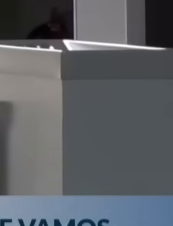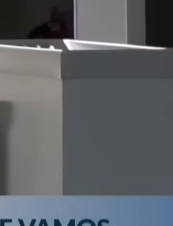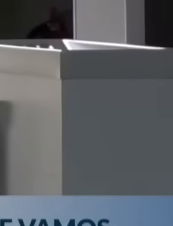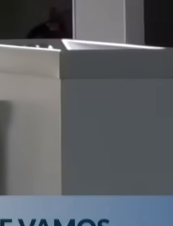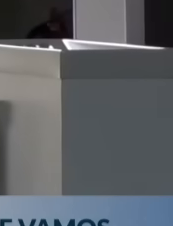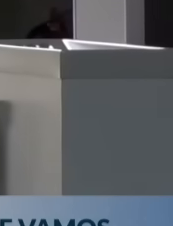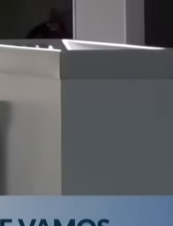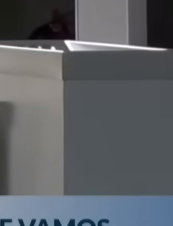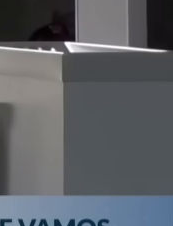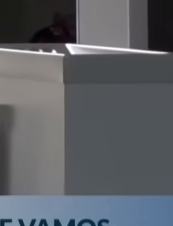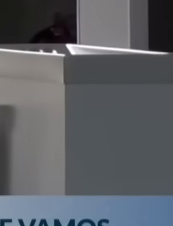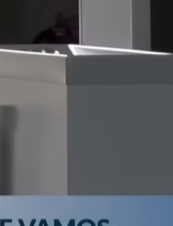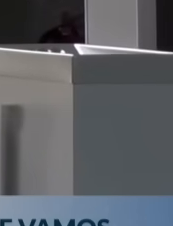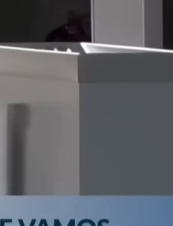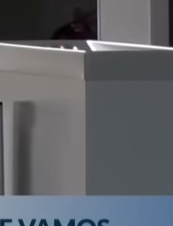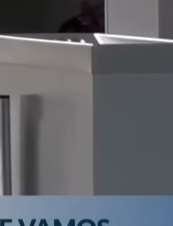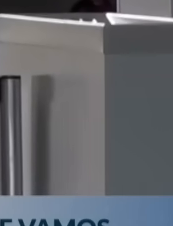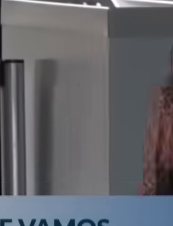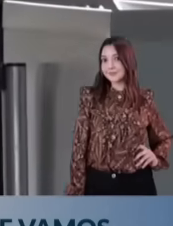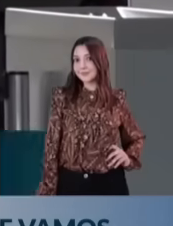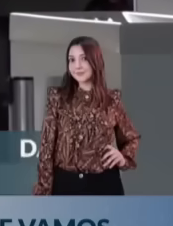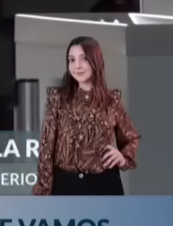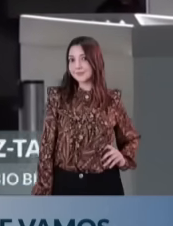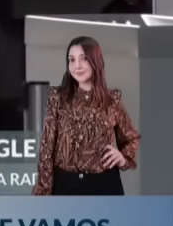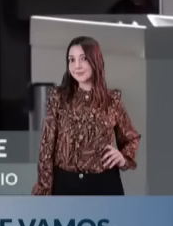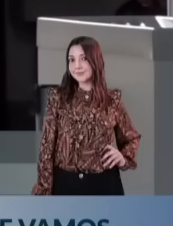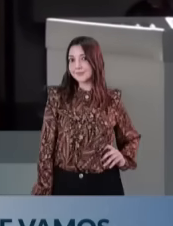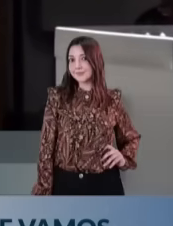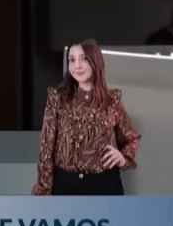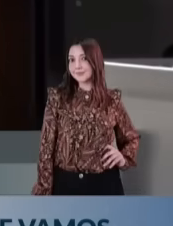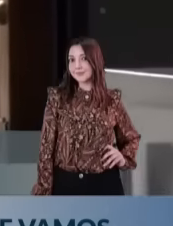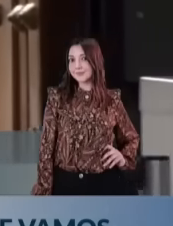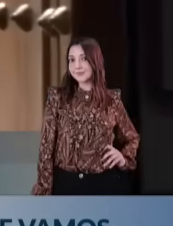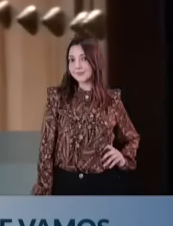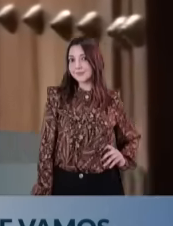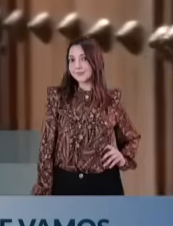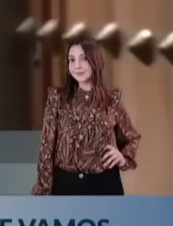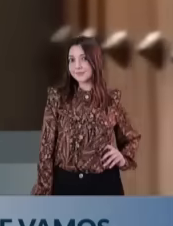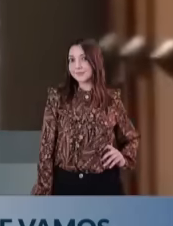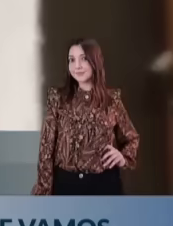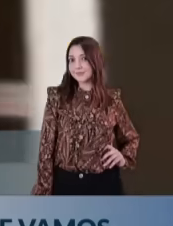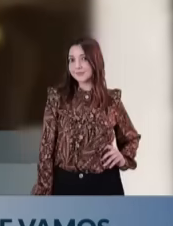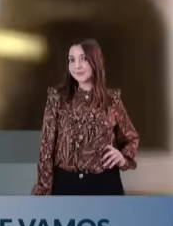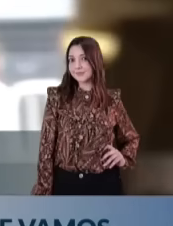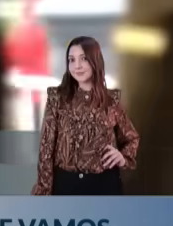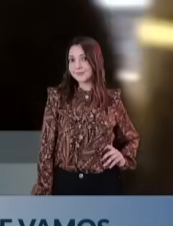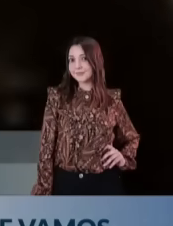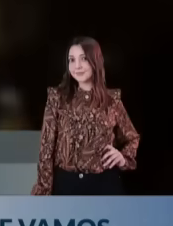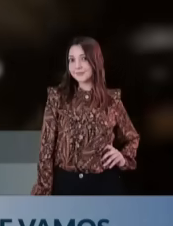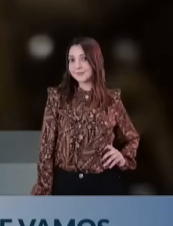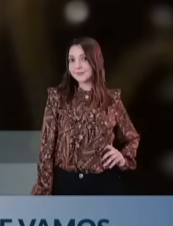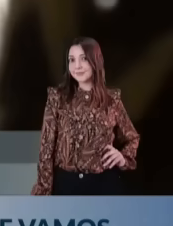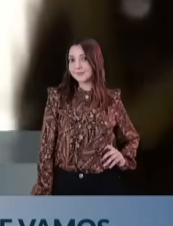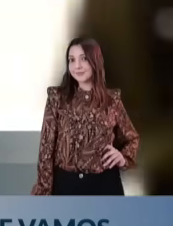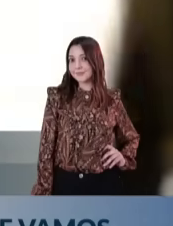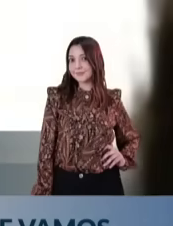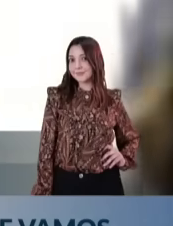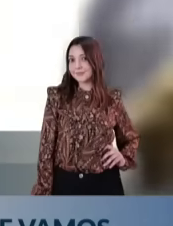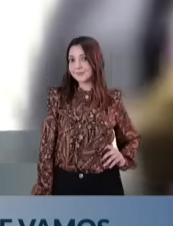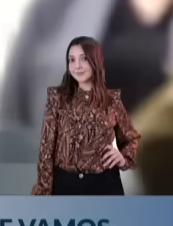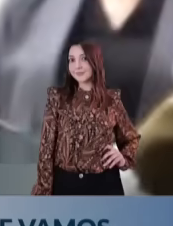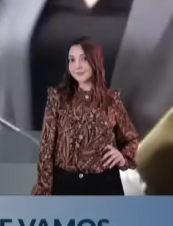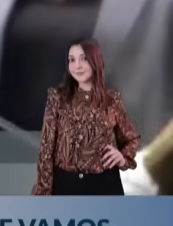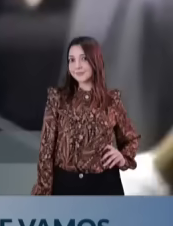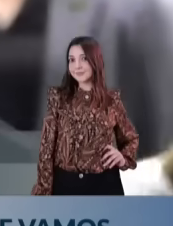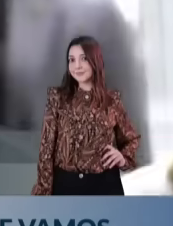absolviendo. Claro, dice que se absuelven respecto a lo que ya había acusado el presidente Gabriel Boric. Hay